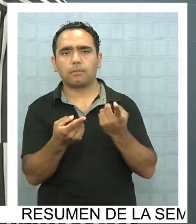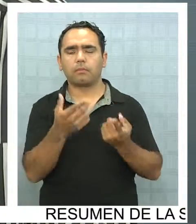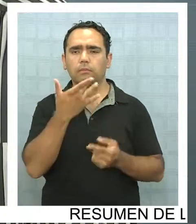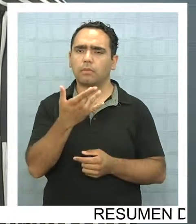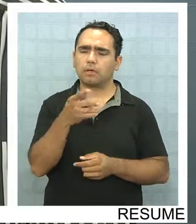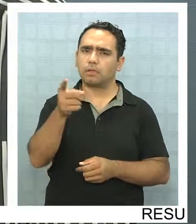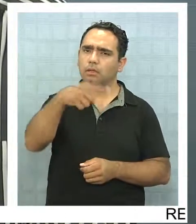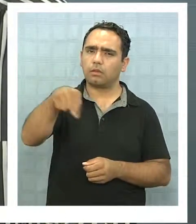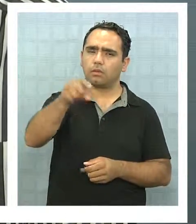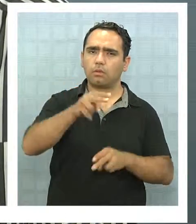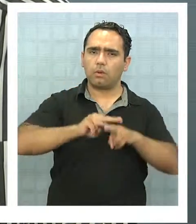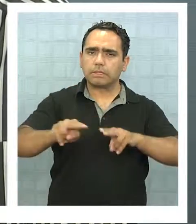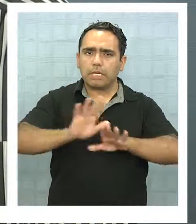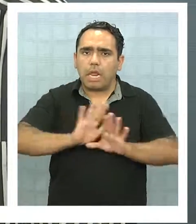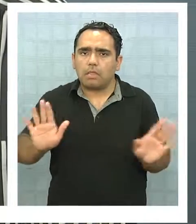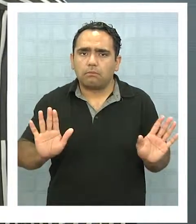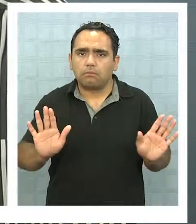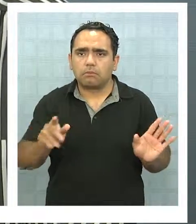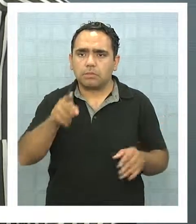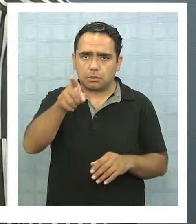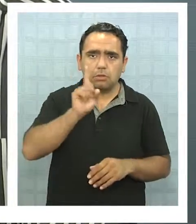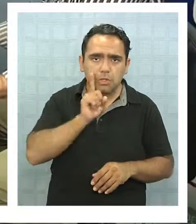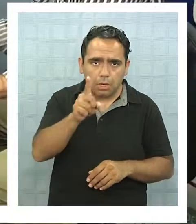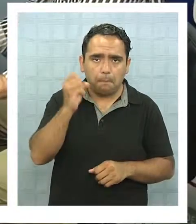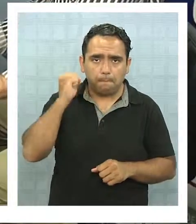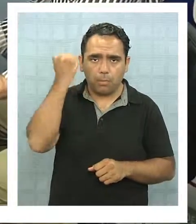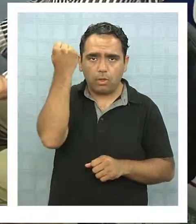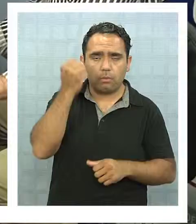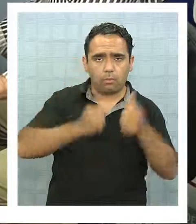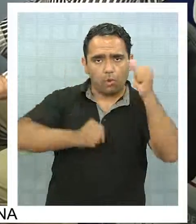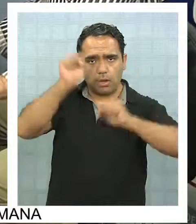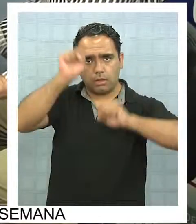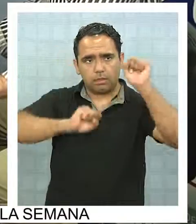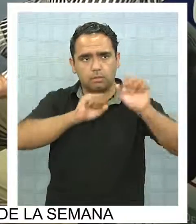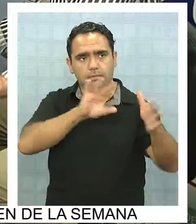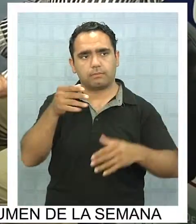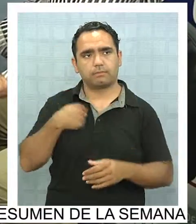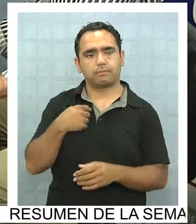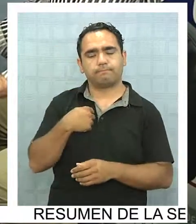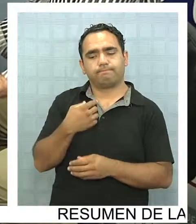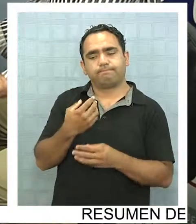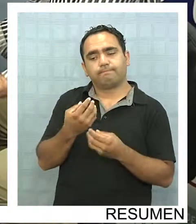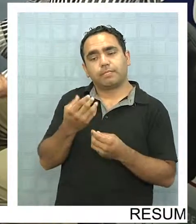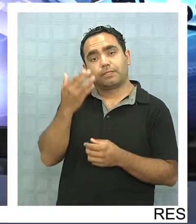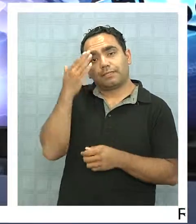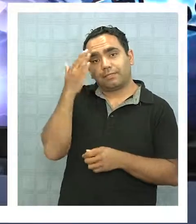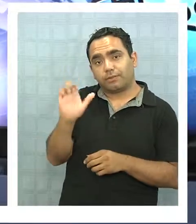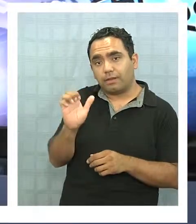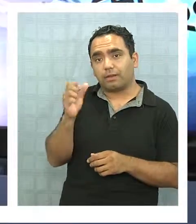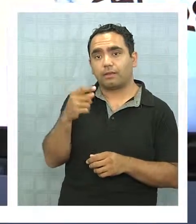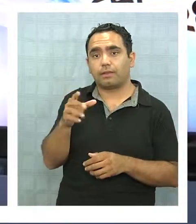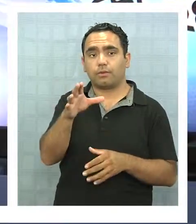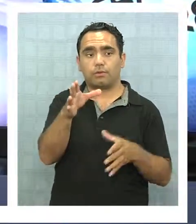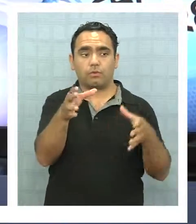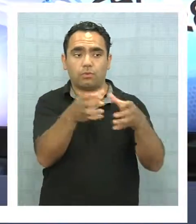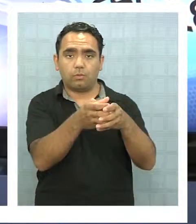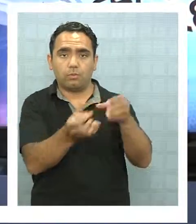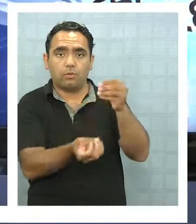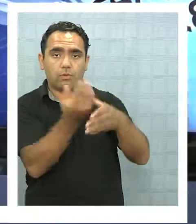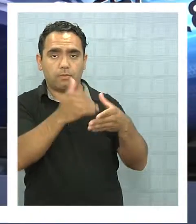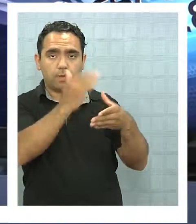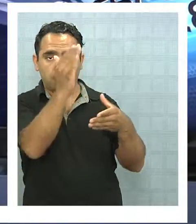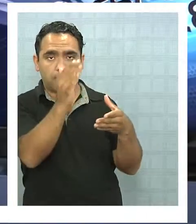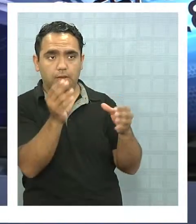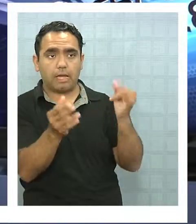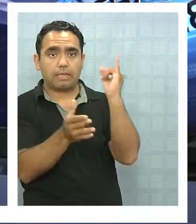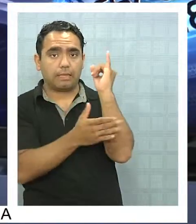qué eso no ha ocurrido, digamos, si tienen poder político para hacerlo? Bueno, yo creo que ninguno de los partidos de la nueva mayoría, ni ningún